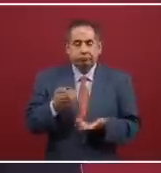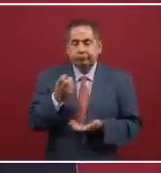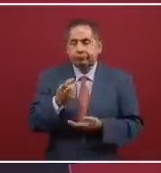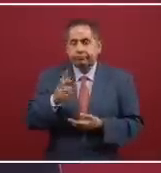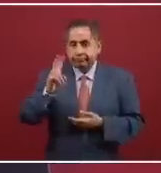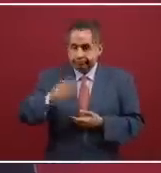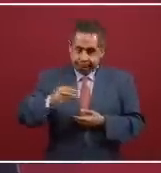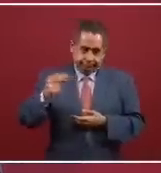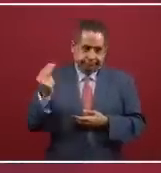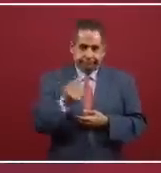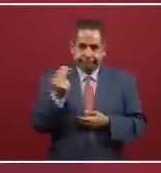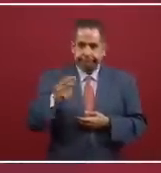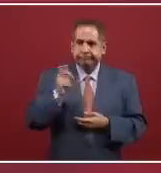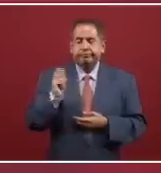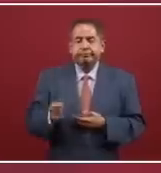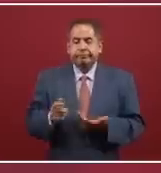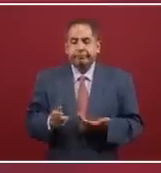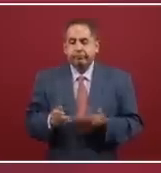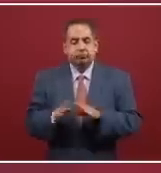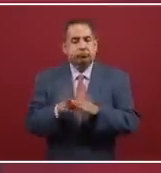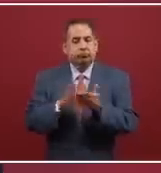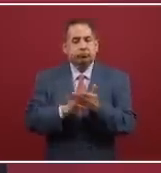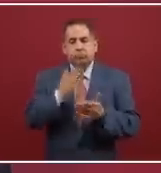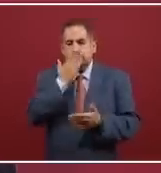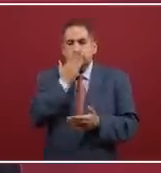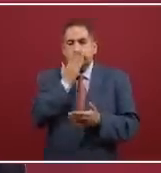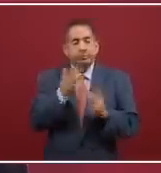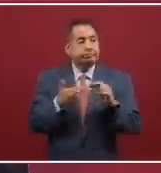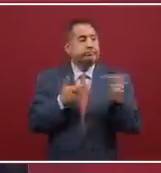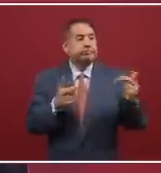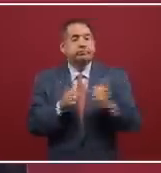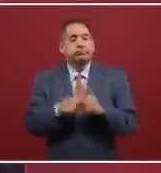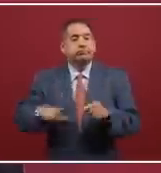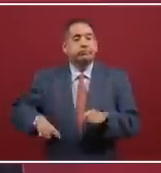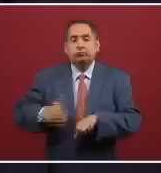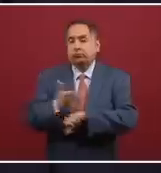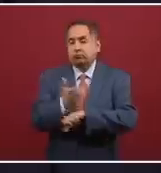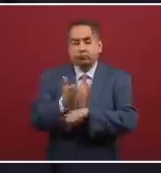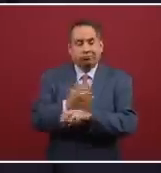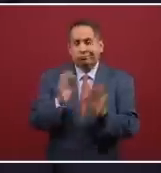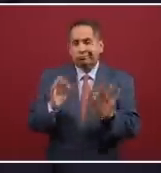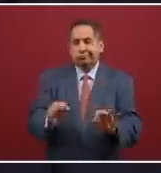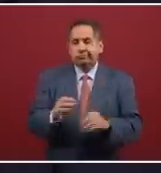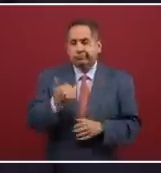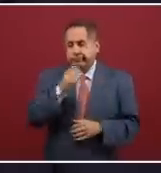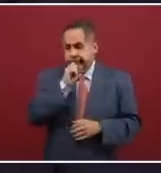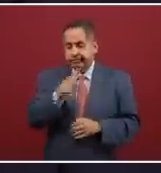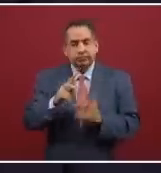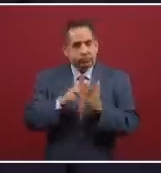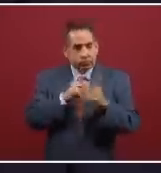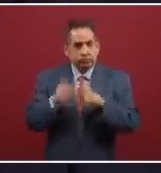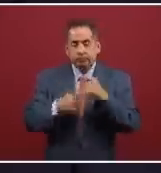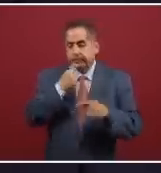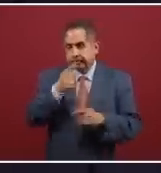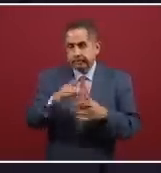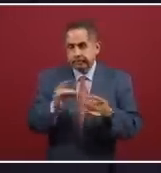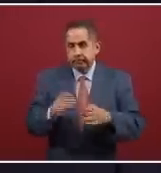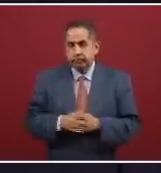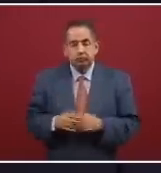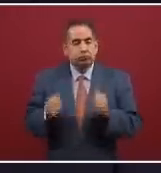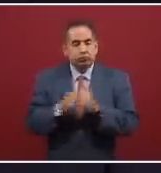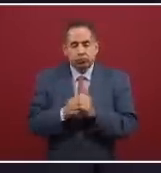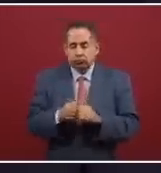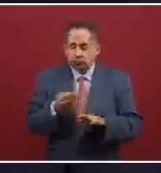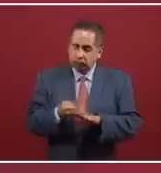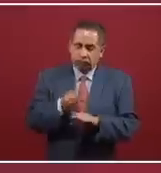necesitamos mantener buenas relaciones con el gobierno eeuu y repito de manera